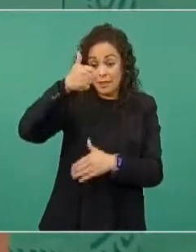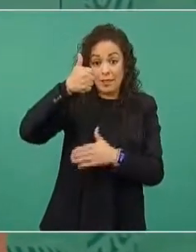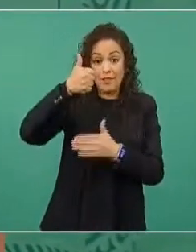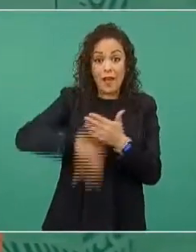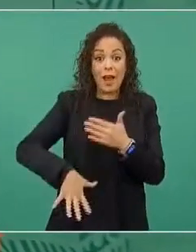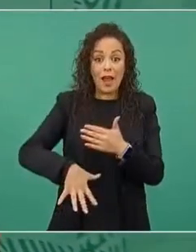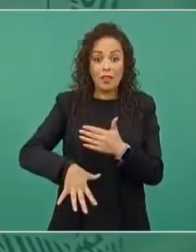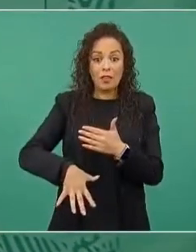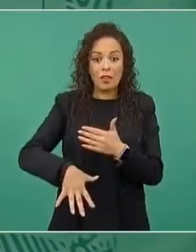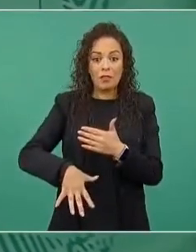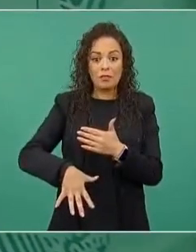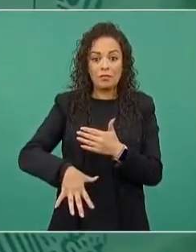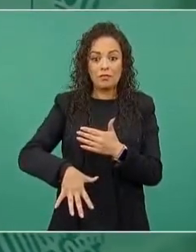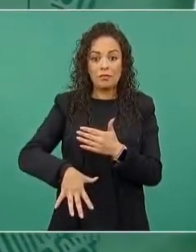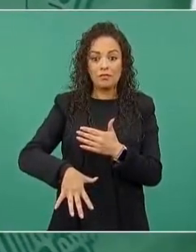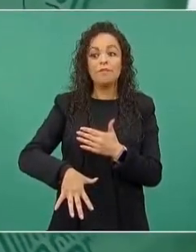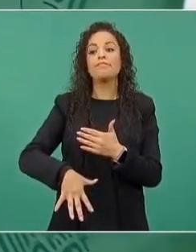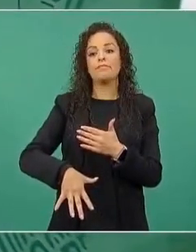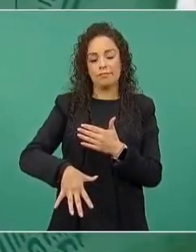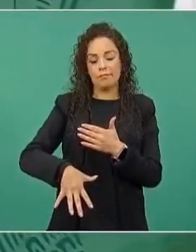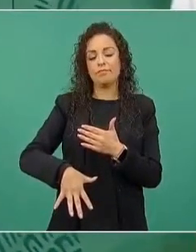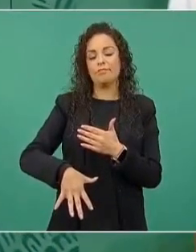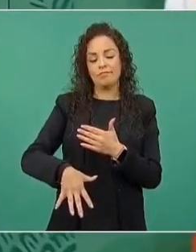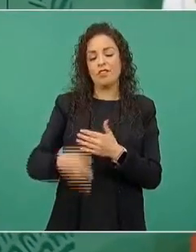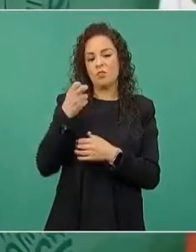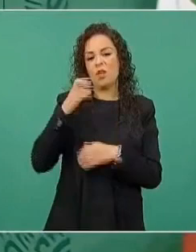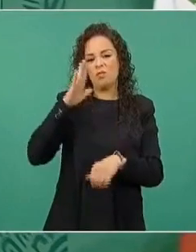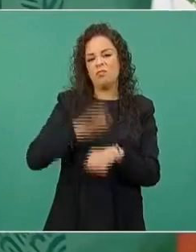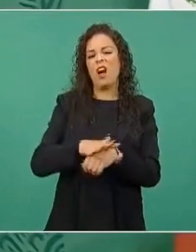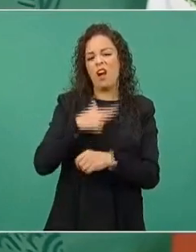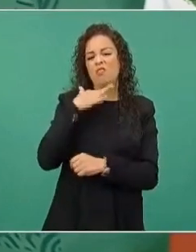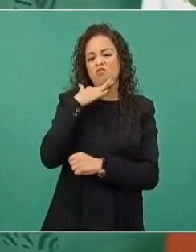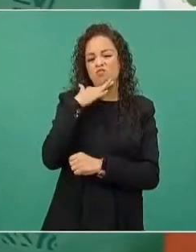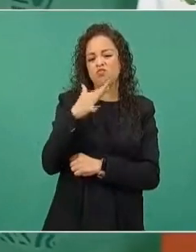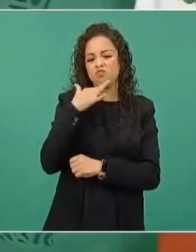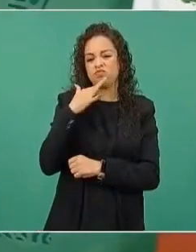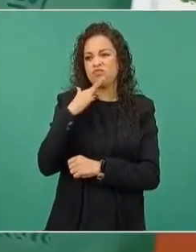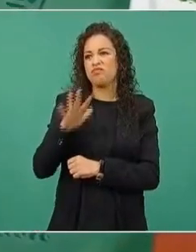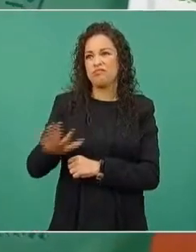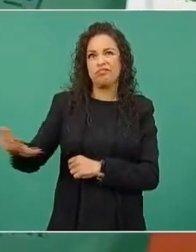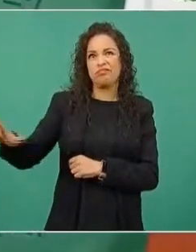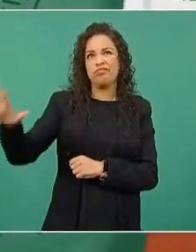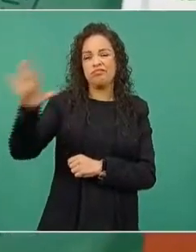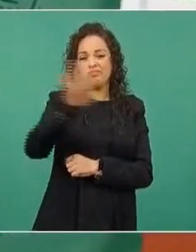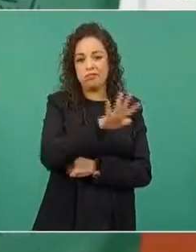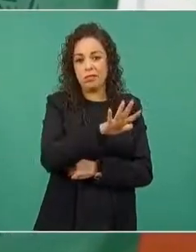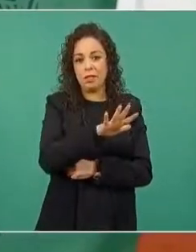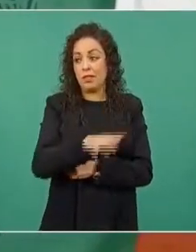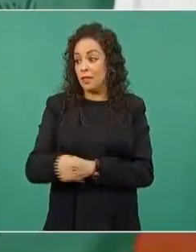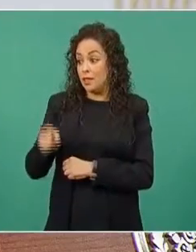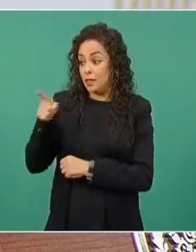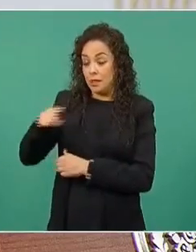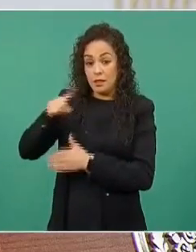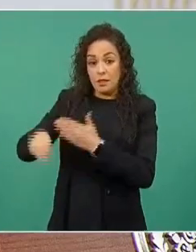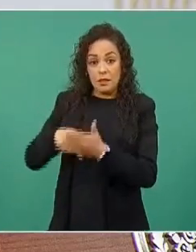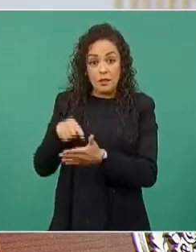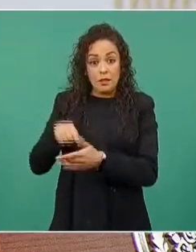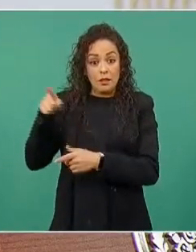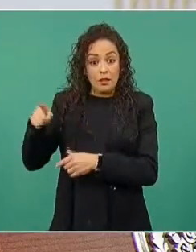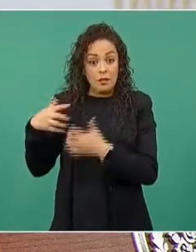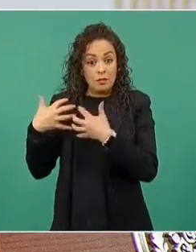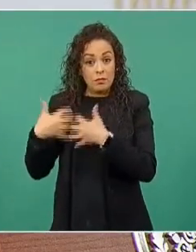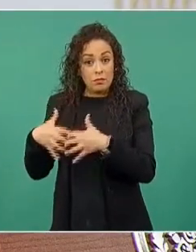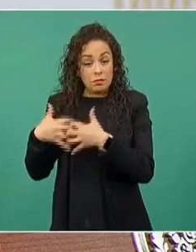y es más contaminante. Entonces, esa planta se inició hace